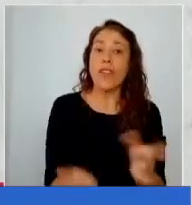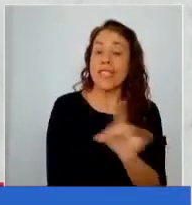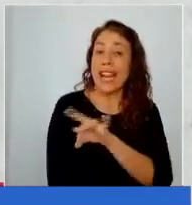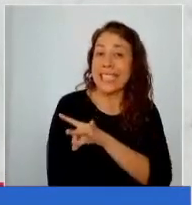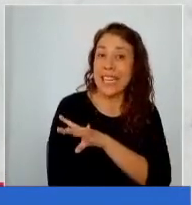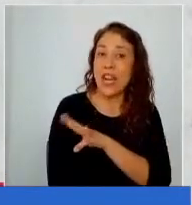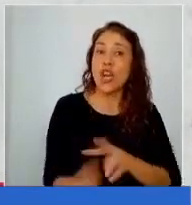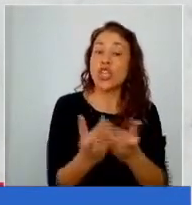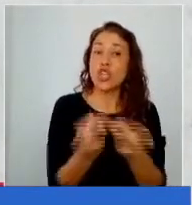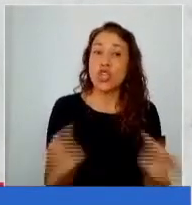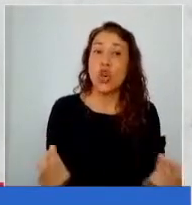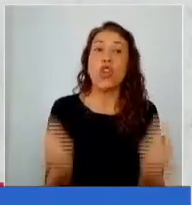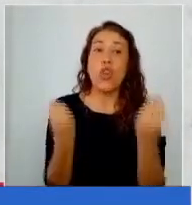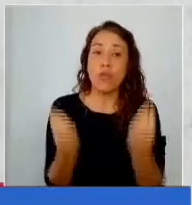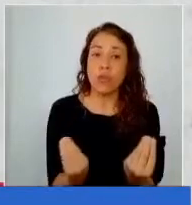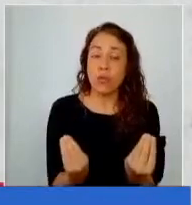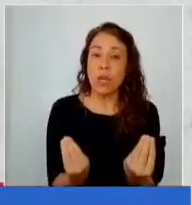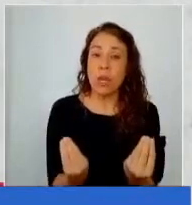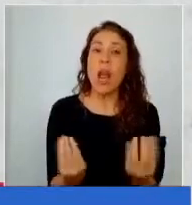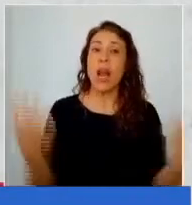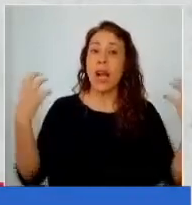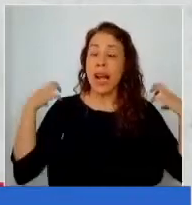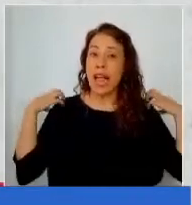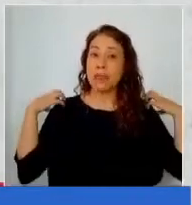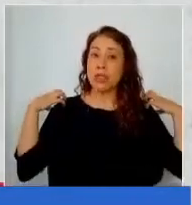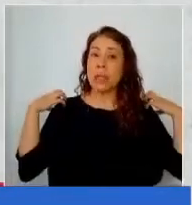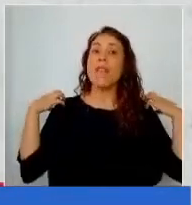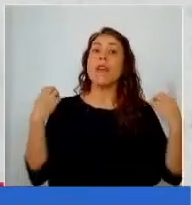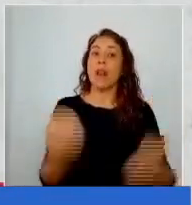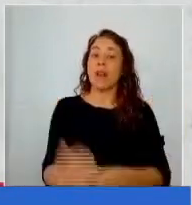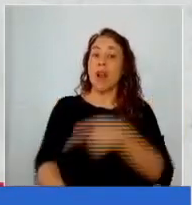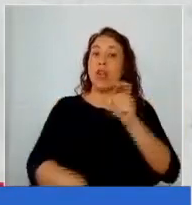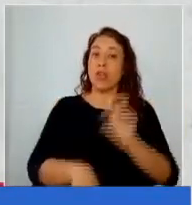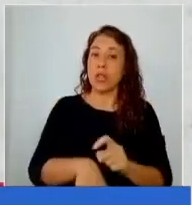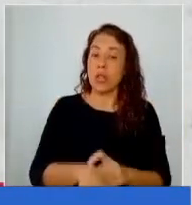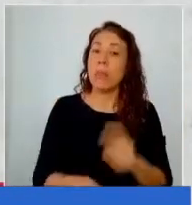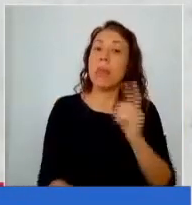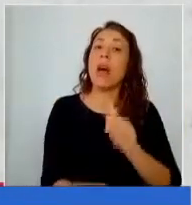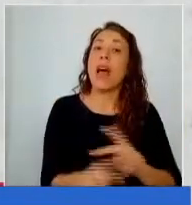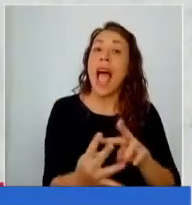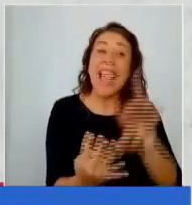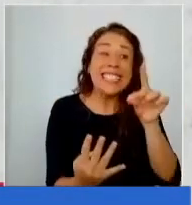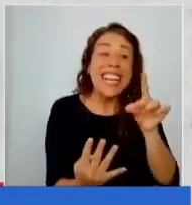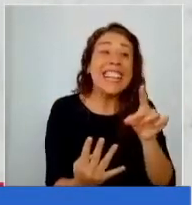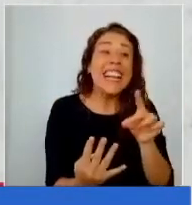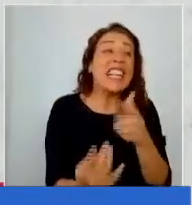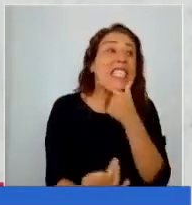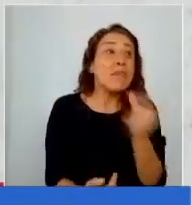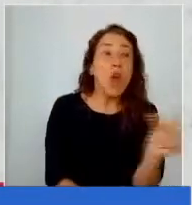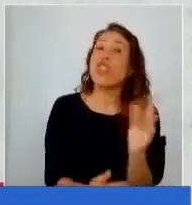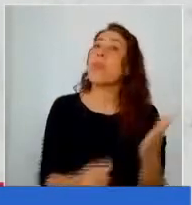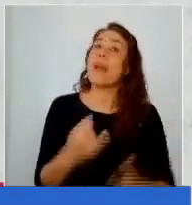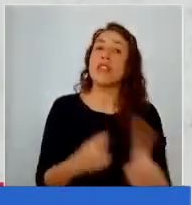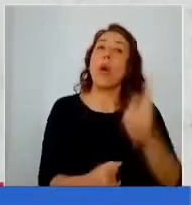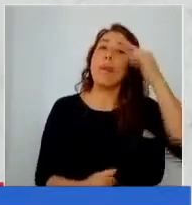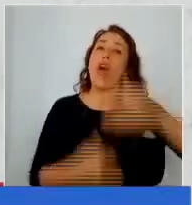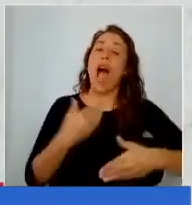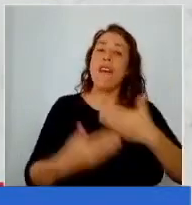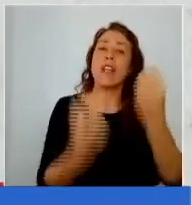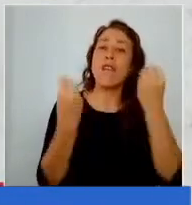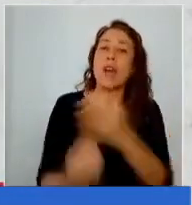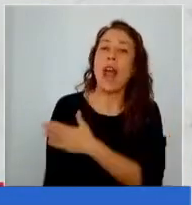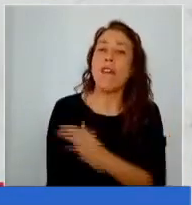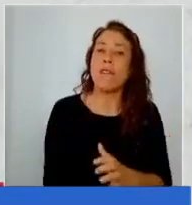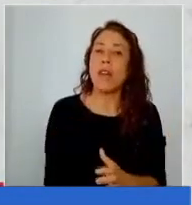eficaces responsables en el tiempo no hay alternativa simple ni de corto plazo pero sí tenemos que avanzar de buena fe y con mucho trabajo